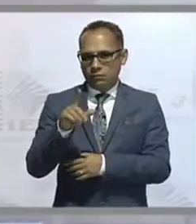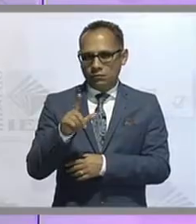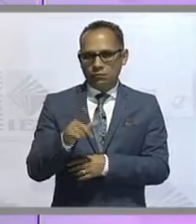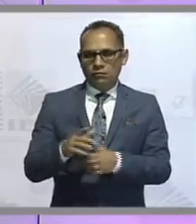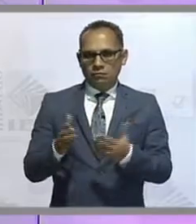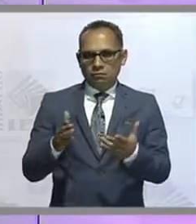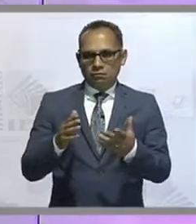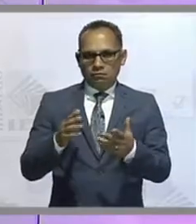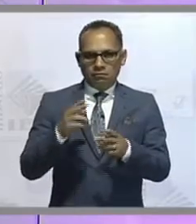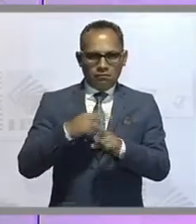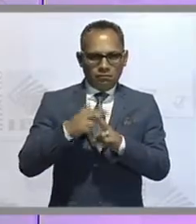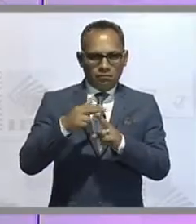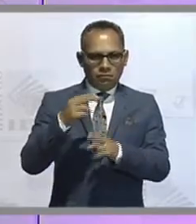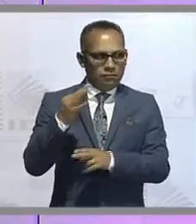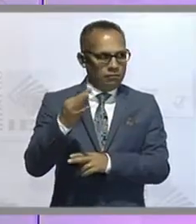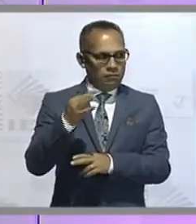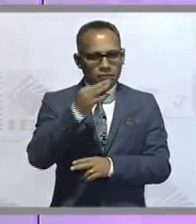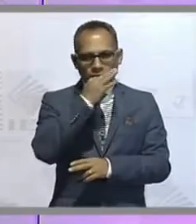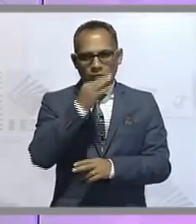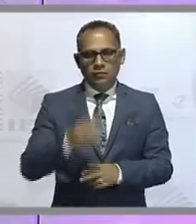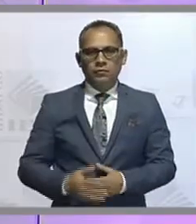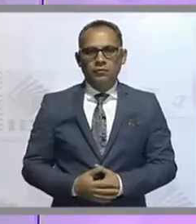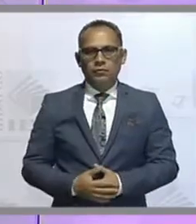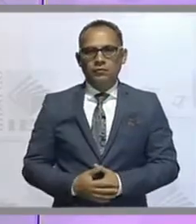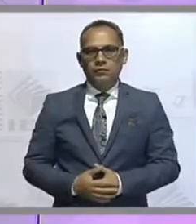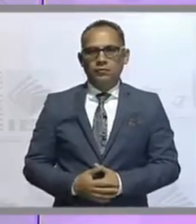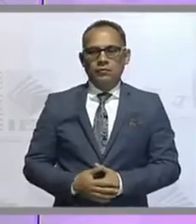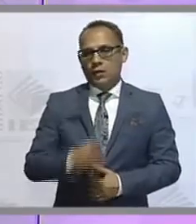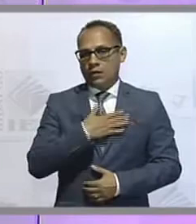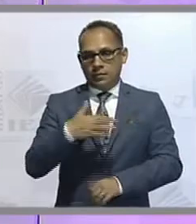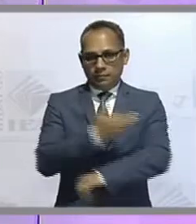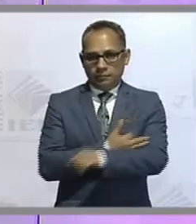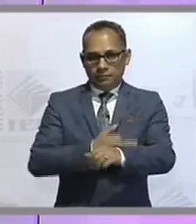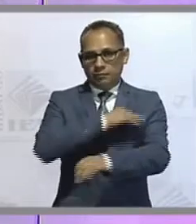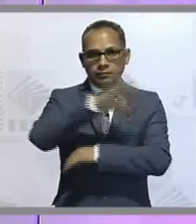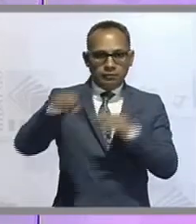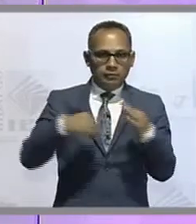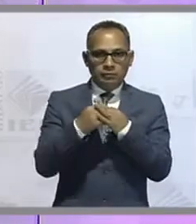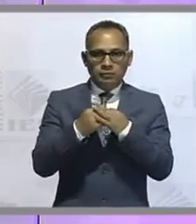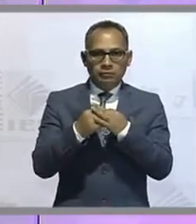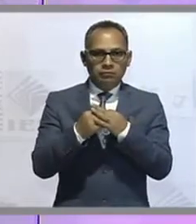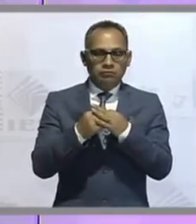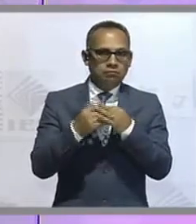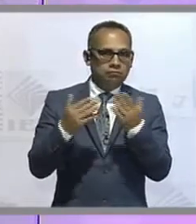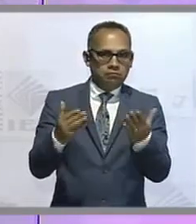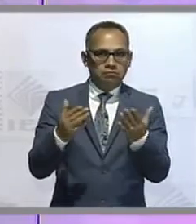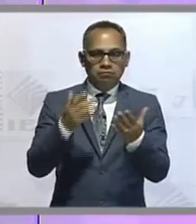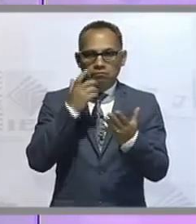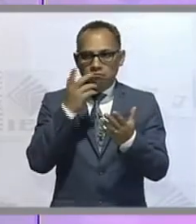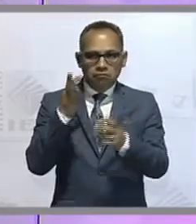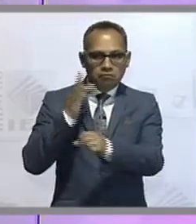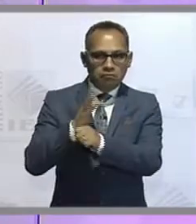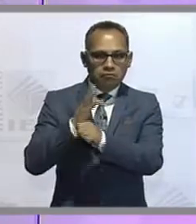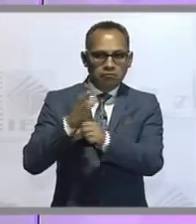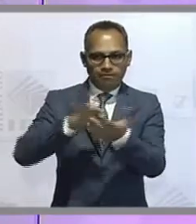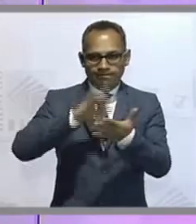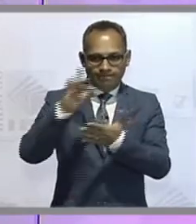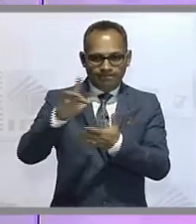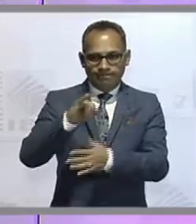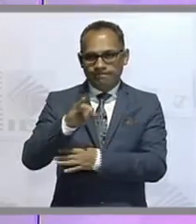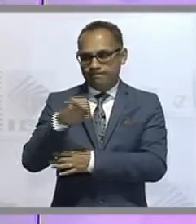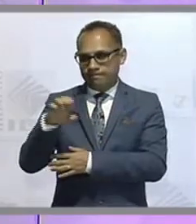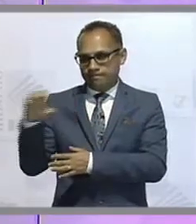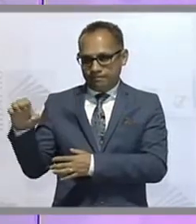muchas gracias muy buenas tardes a todos y todos agradezco de primera instancia al instituto estatal electoral de hidalgo